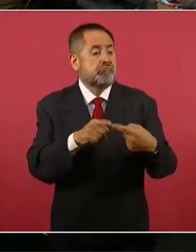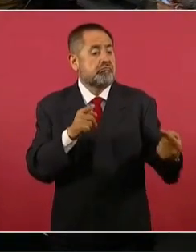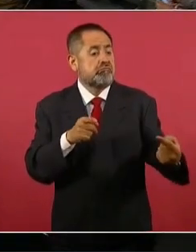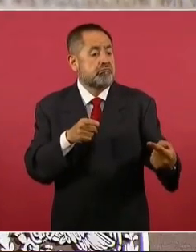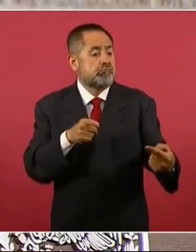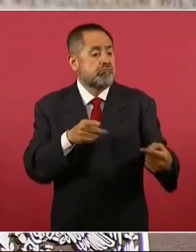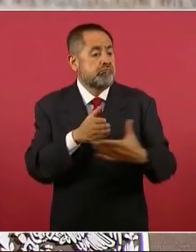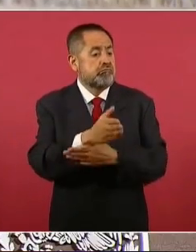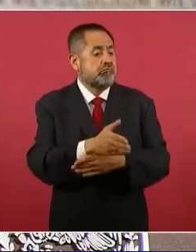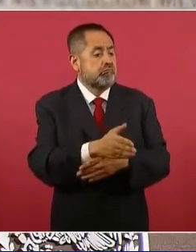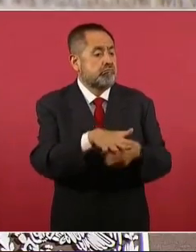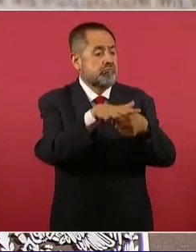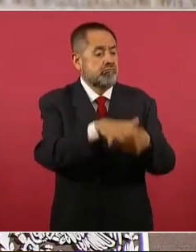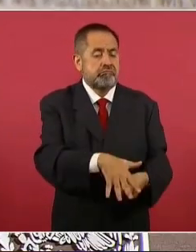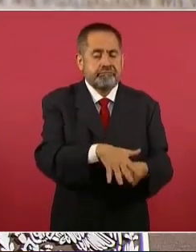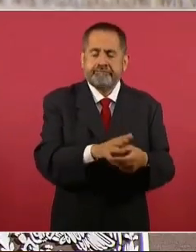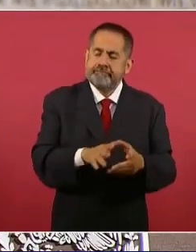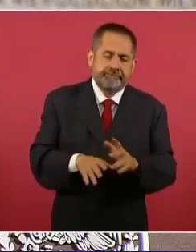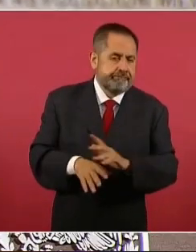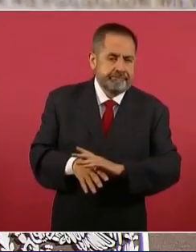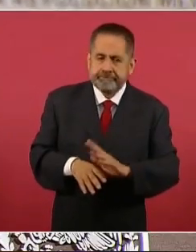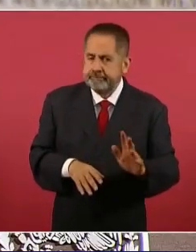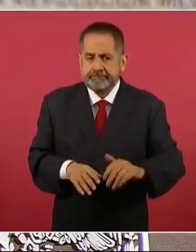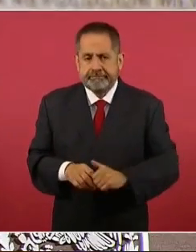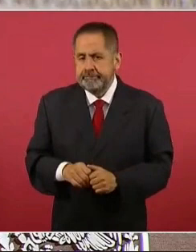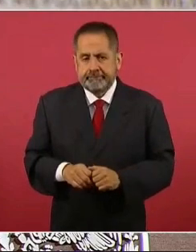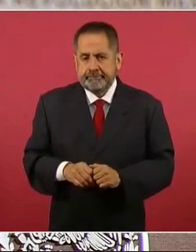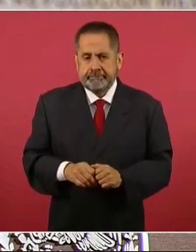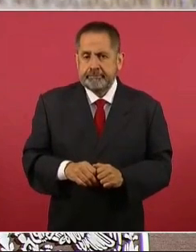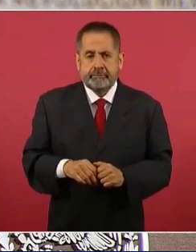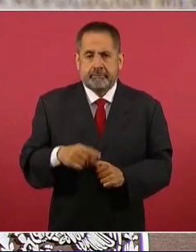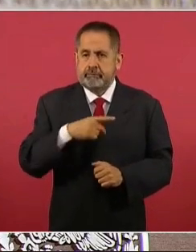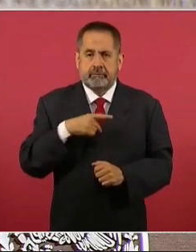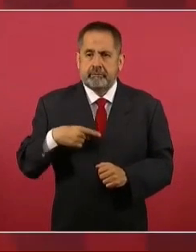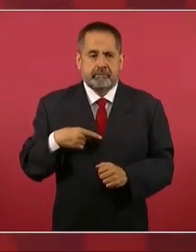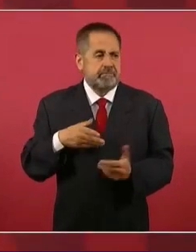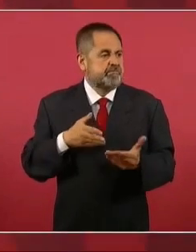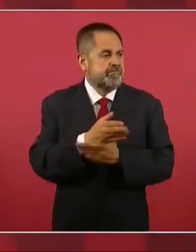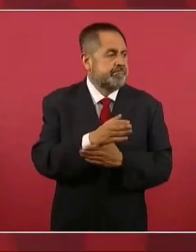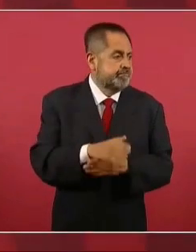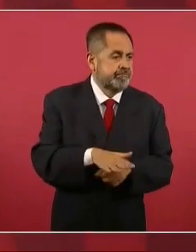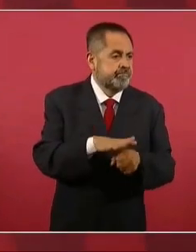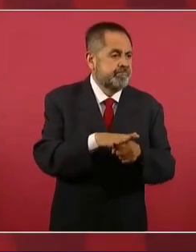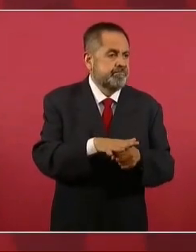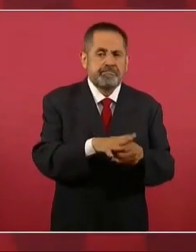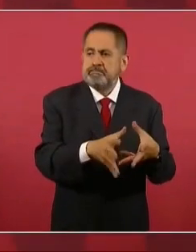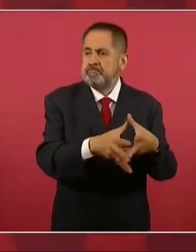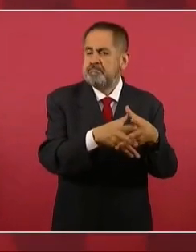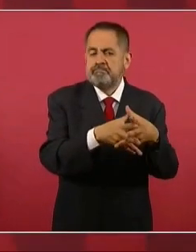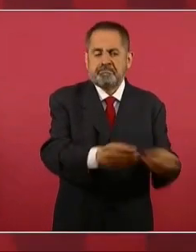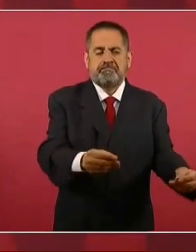opositores. Y sobre todo que no haya desapariciones, que no haya